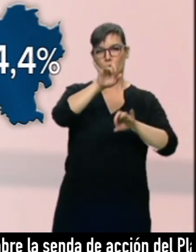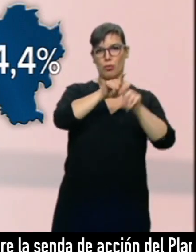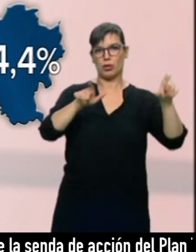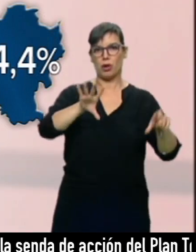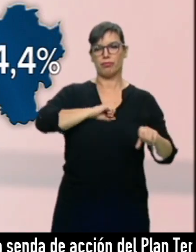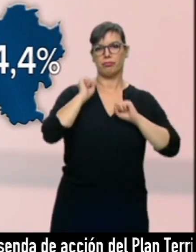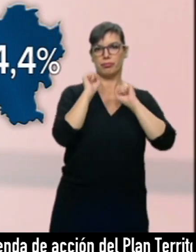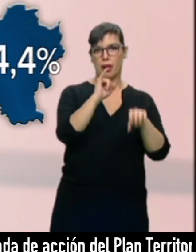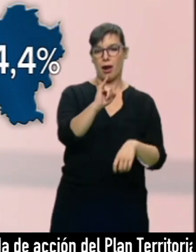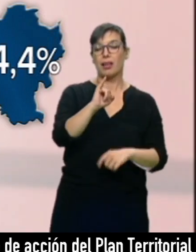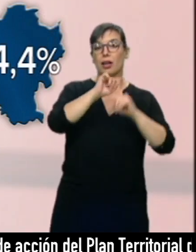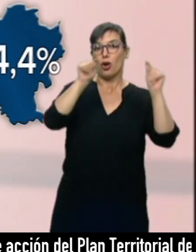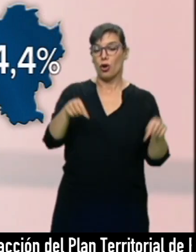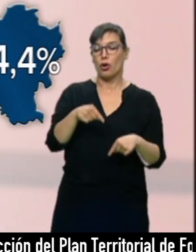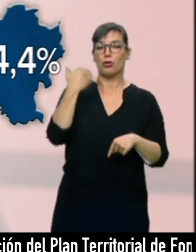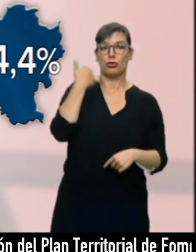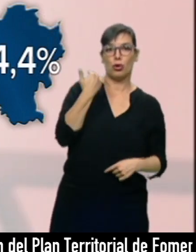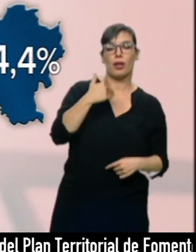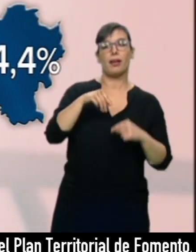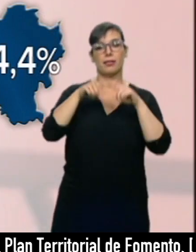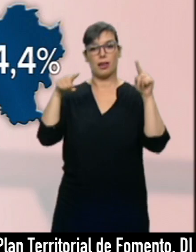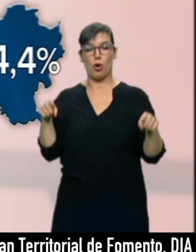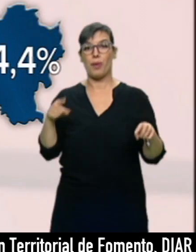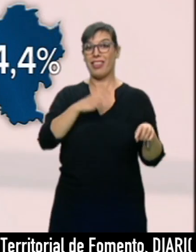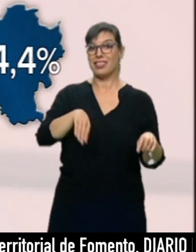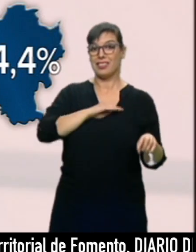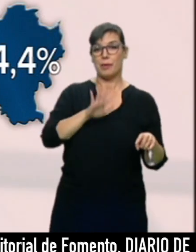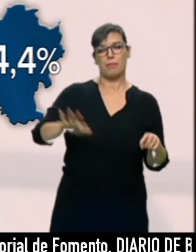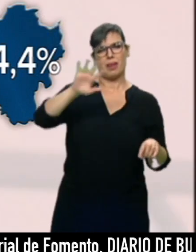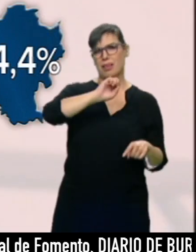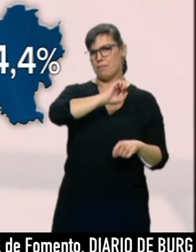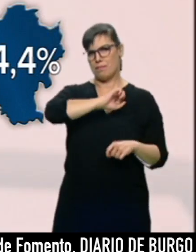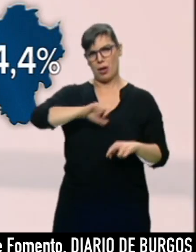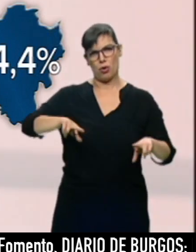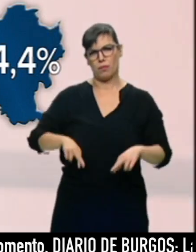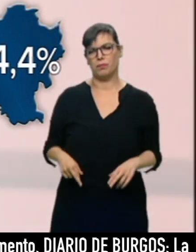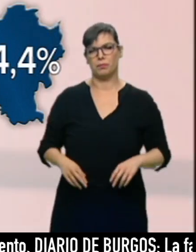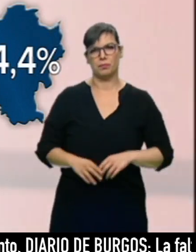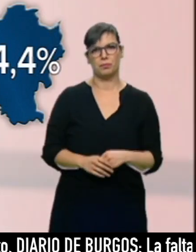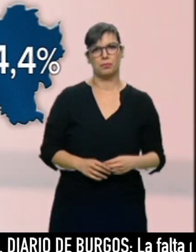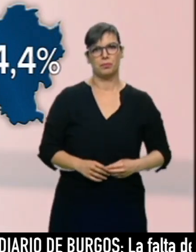anticuerpos. Soria y Segovia se confirman como las provincias españolas más castigadas por el coronavirus.